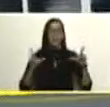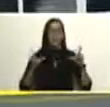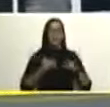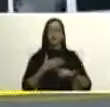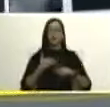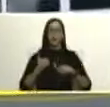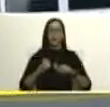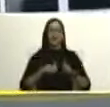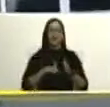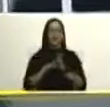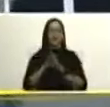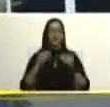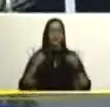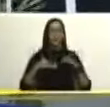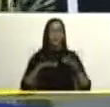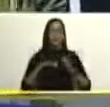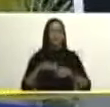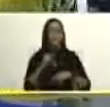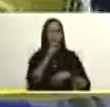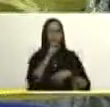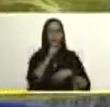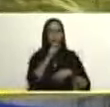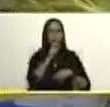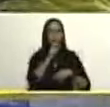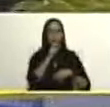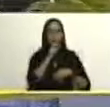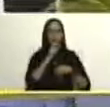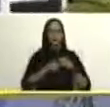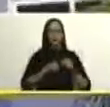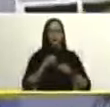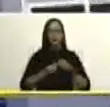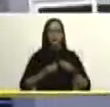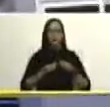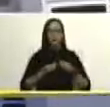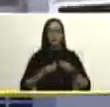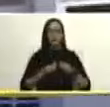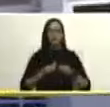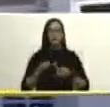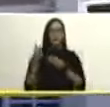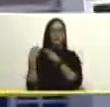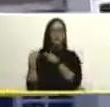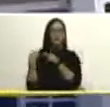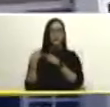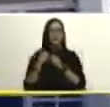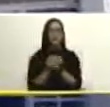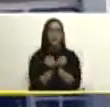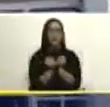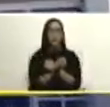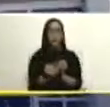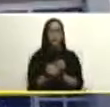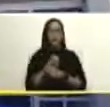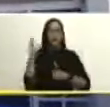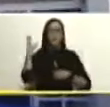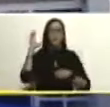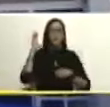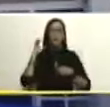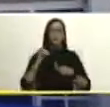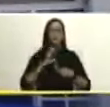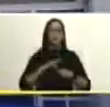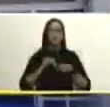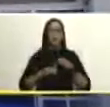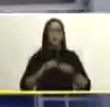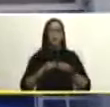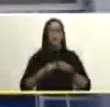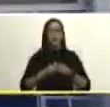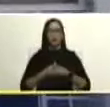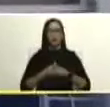quiere avanzar a pesar de las dificultades, lo asume con responsabilidad, con amor, patriota, y lo estamos logrando,